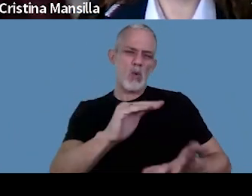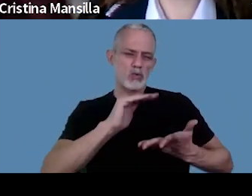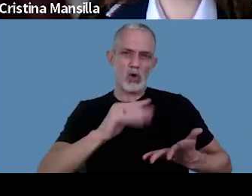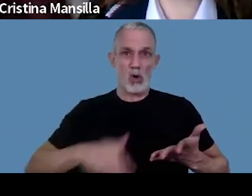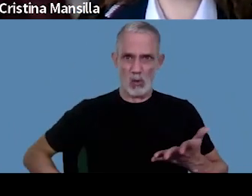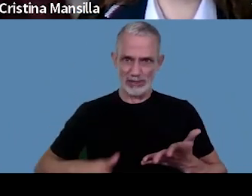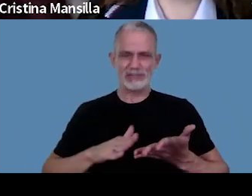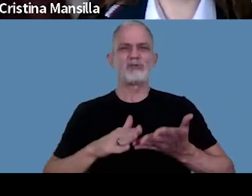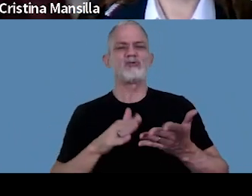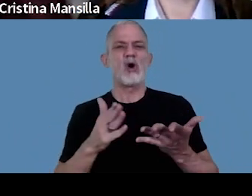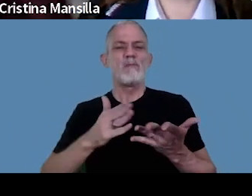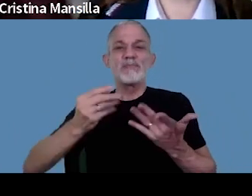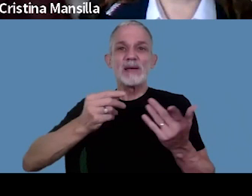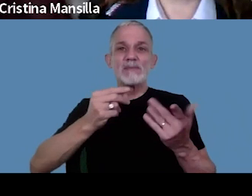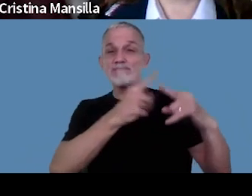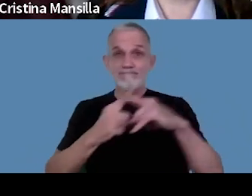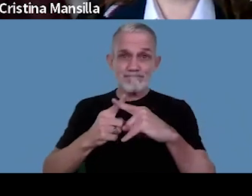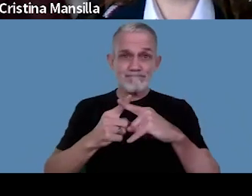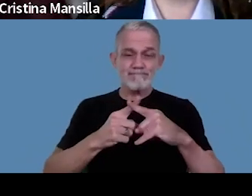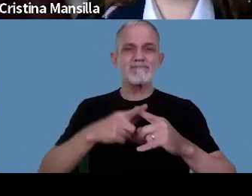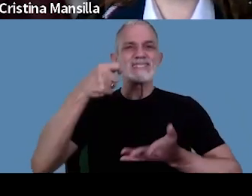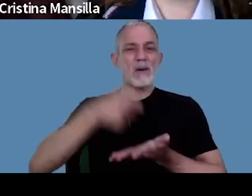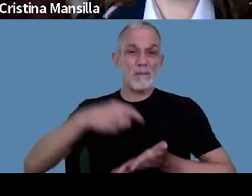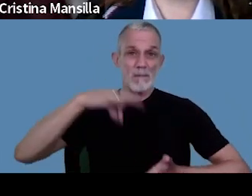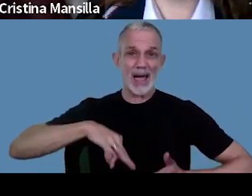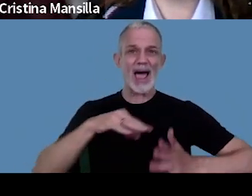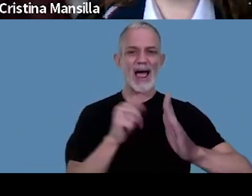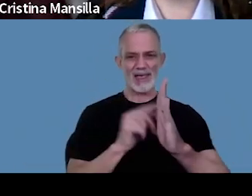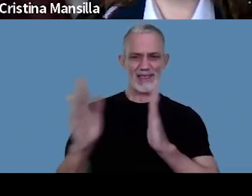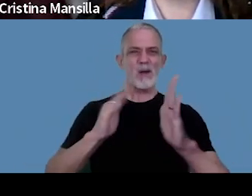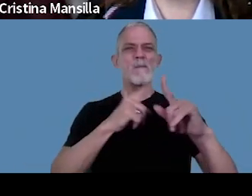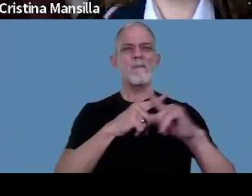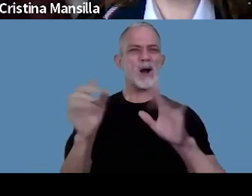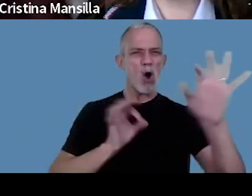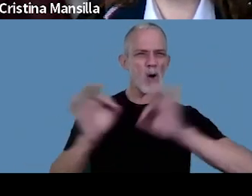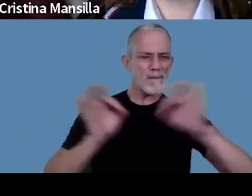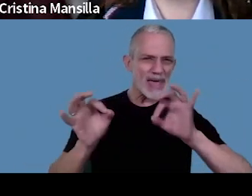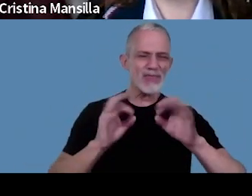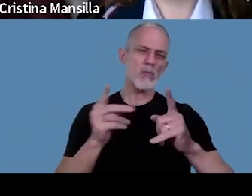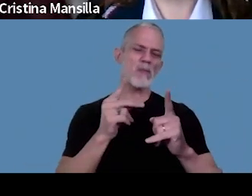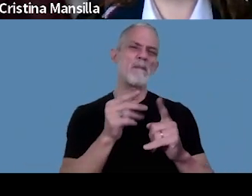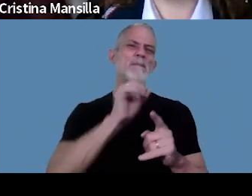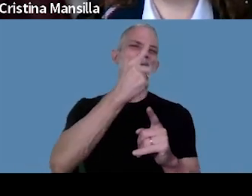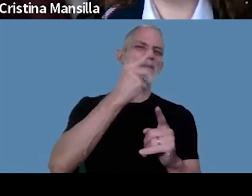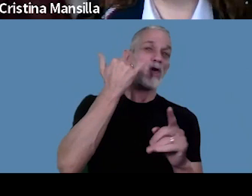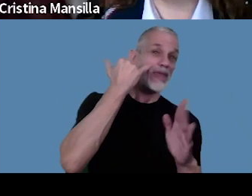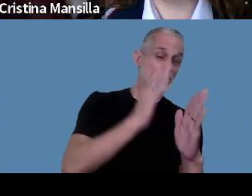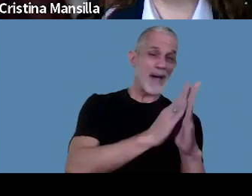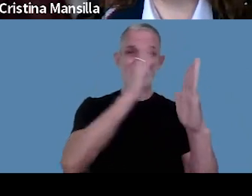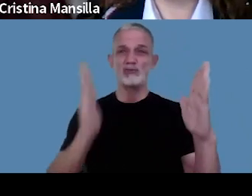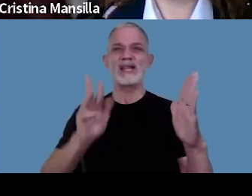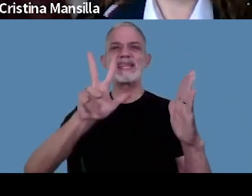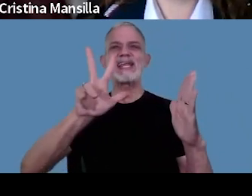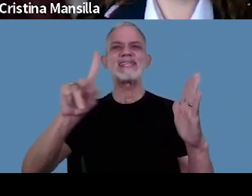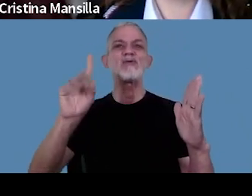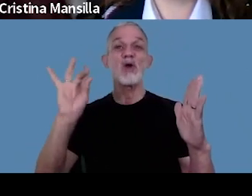mencionando se liquida, ¿sí?, dentro de lo que es el promedio calculado entre el 1 de mayo y el 31 de